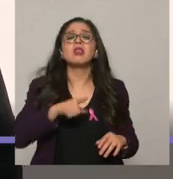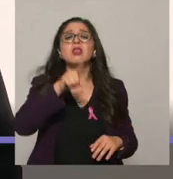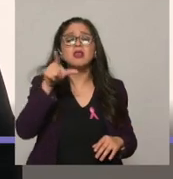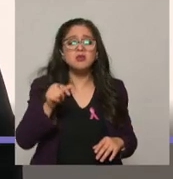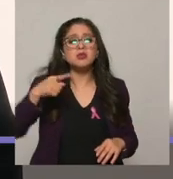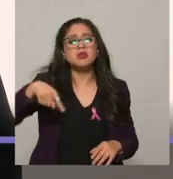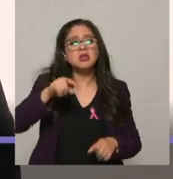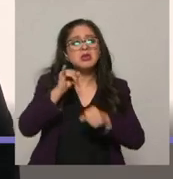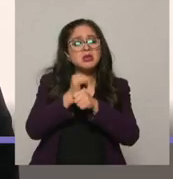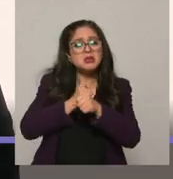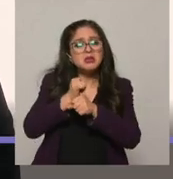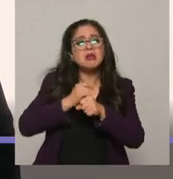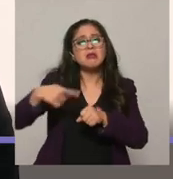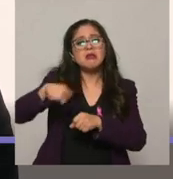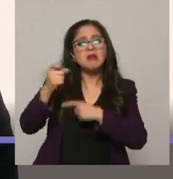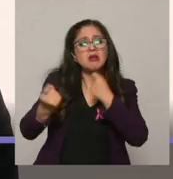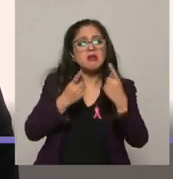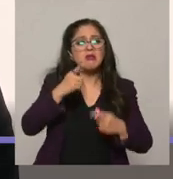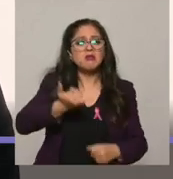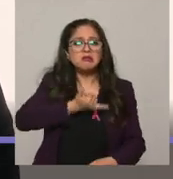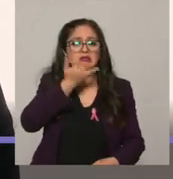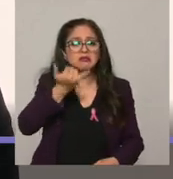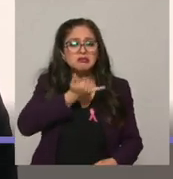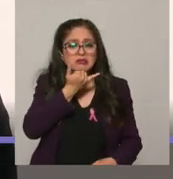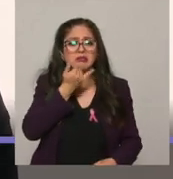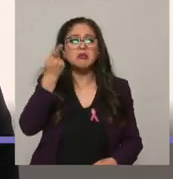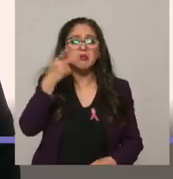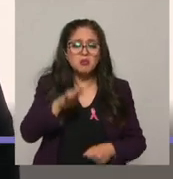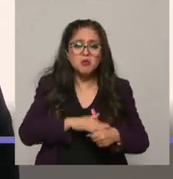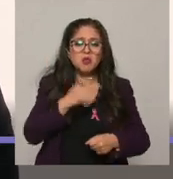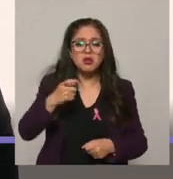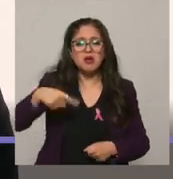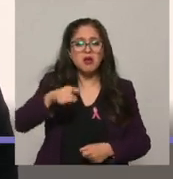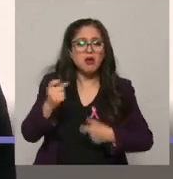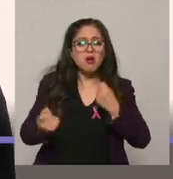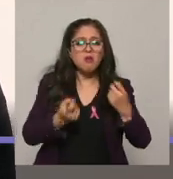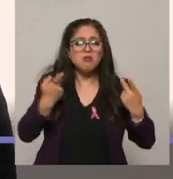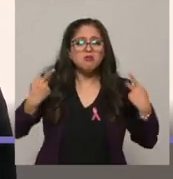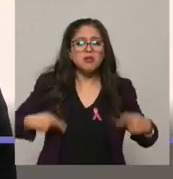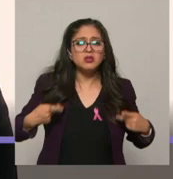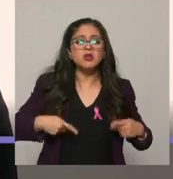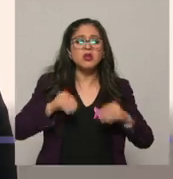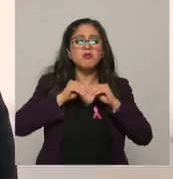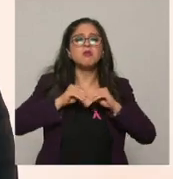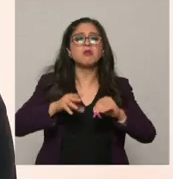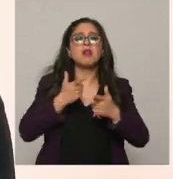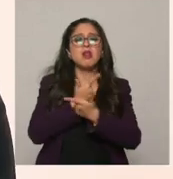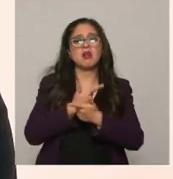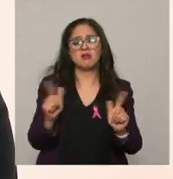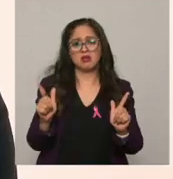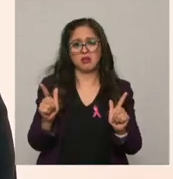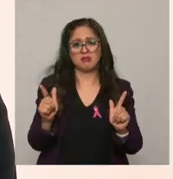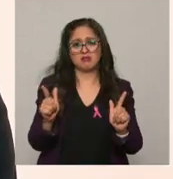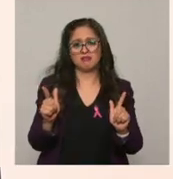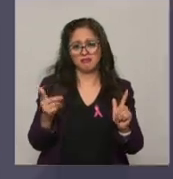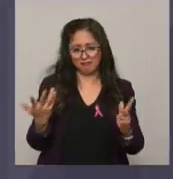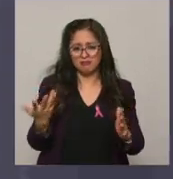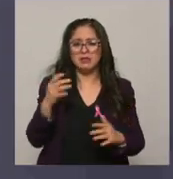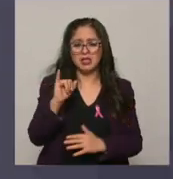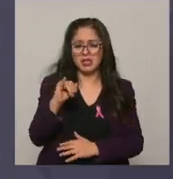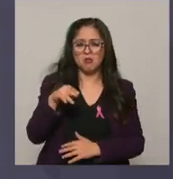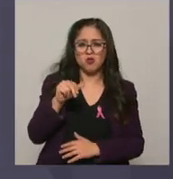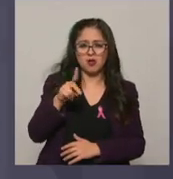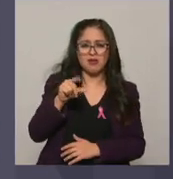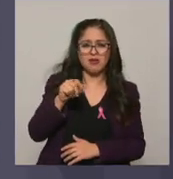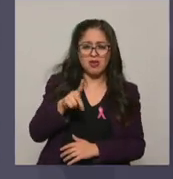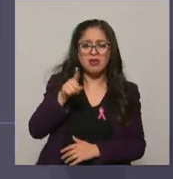de la investigación estuvieron erróneos y por ese tipo de cuestiones muchos presuntos responsables fueron puestos en libertad. Entonces estamos hablando de una impunidad que